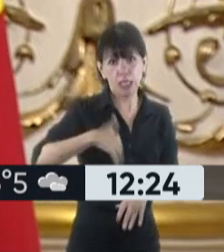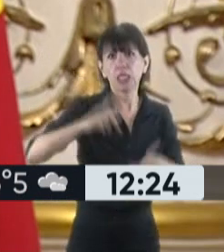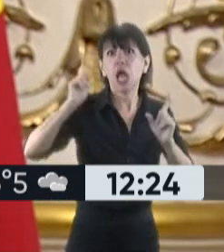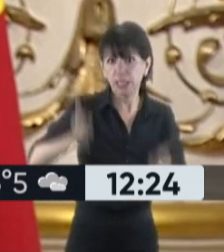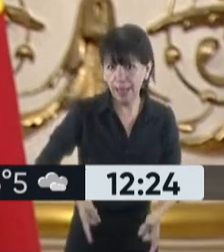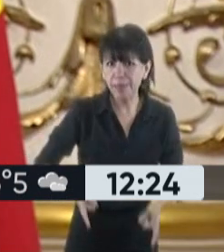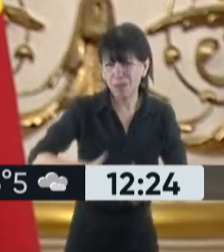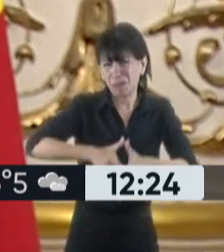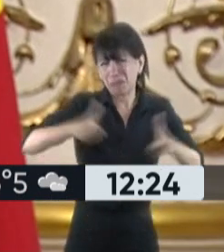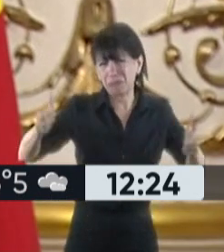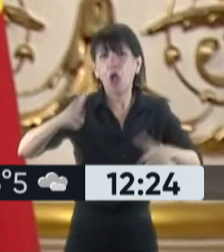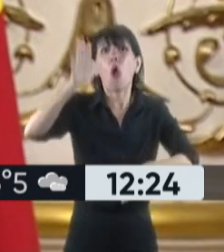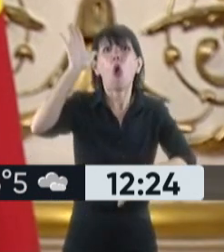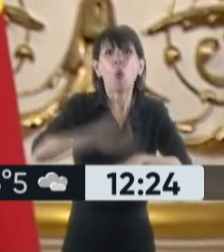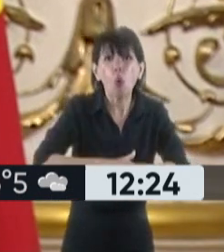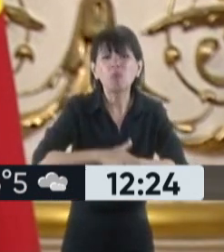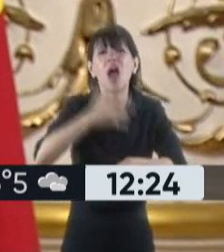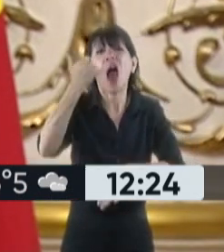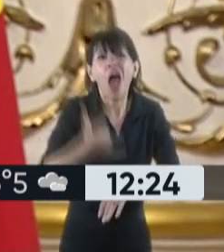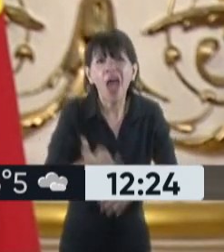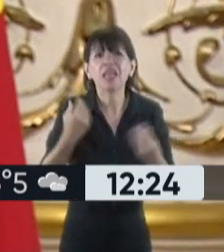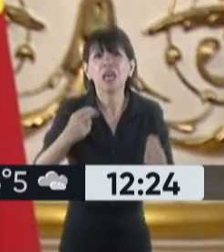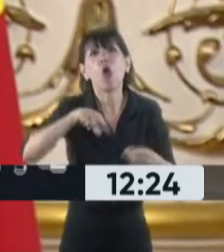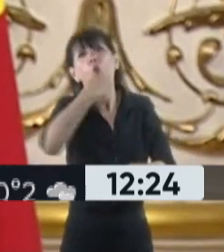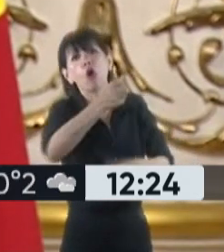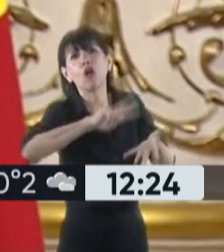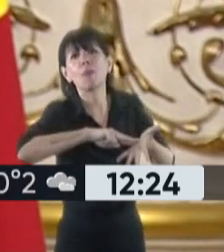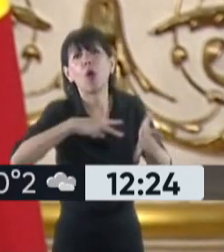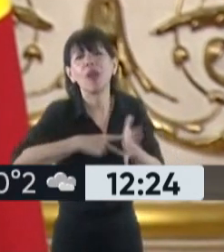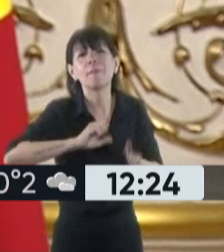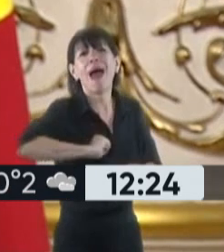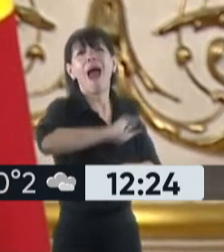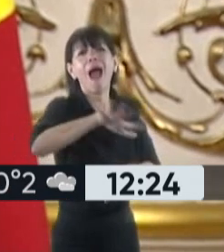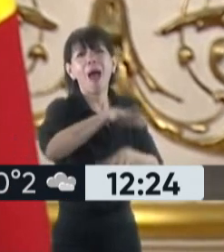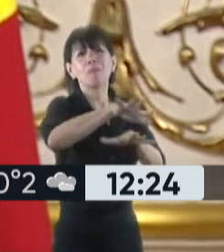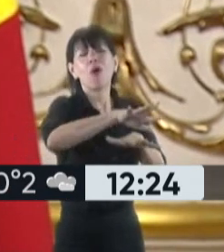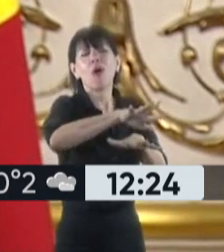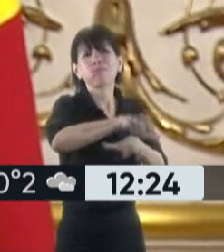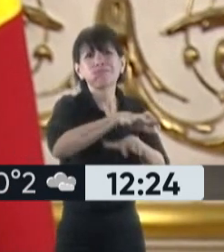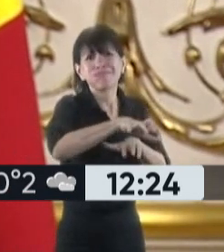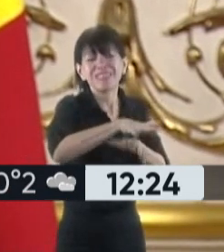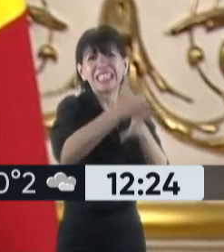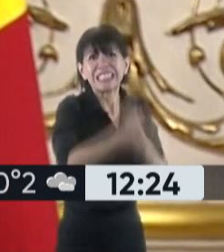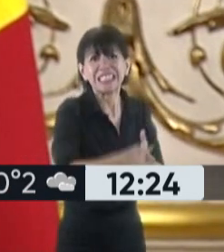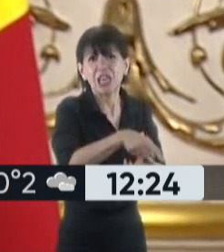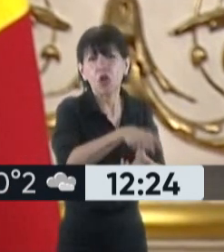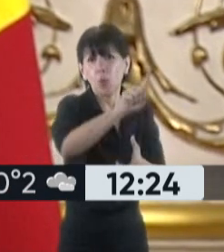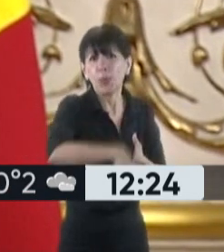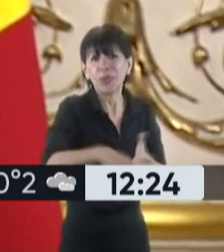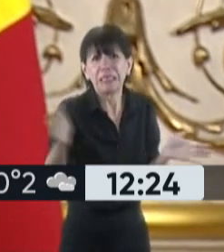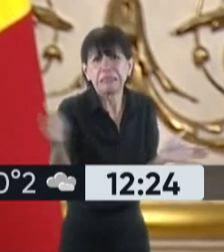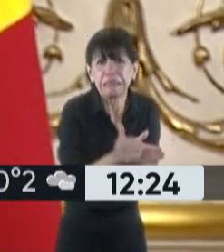por el problema de la sequía que nos ha hecho un daño incalculable en la economía. Ahora,